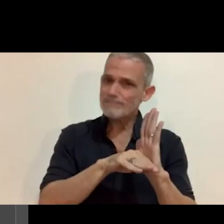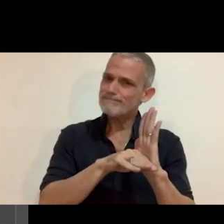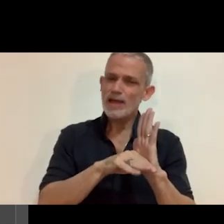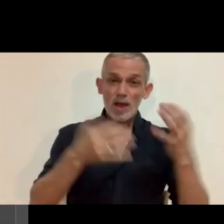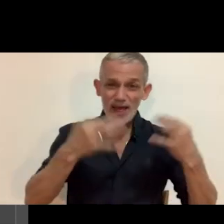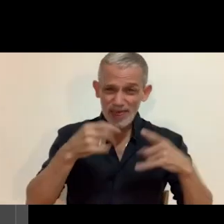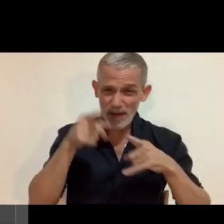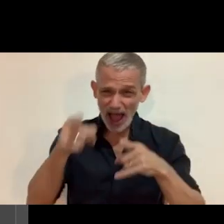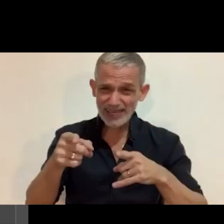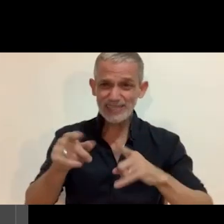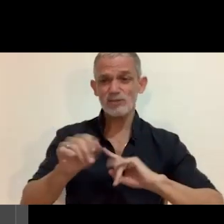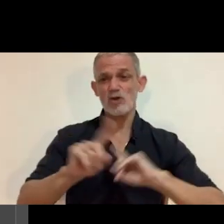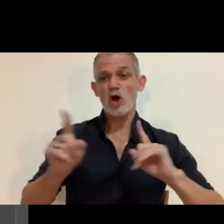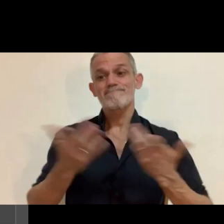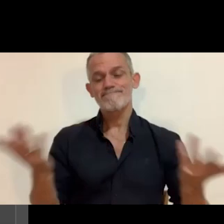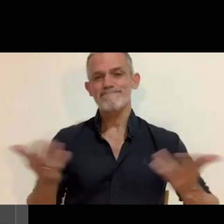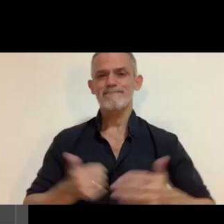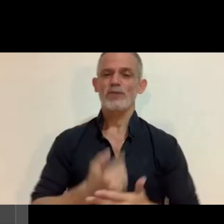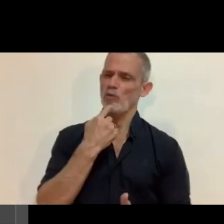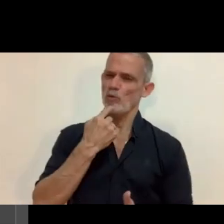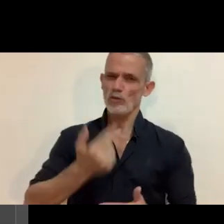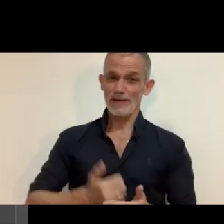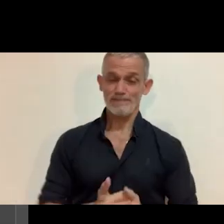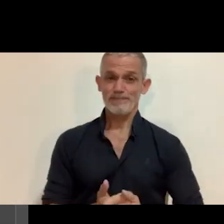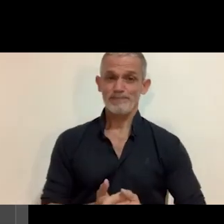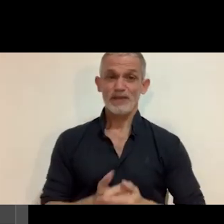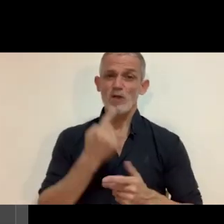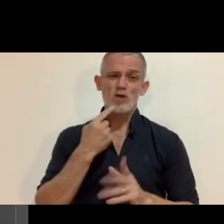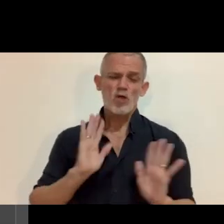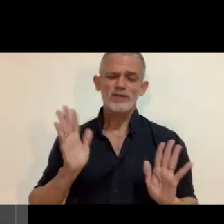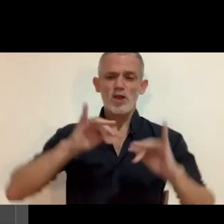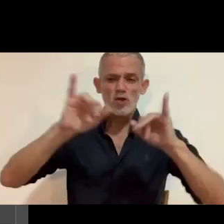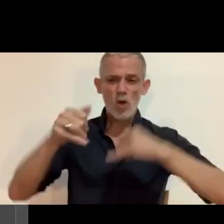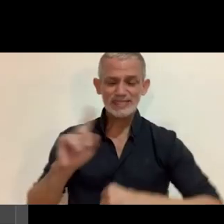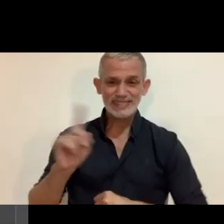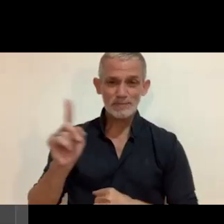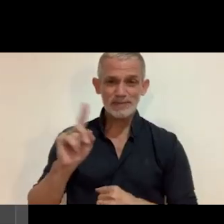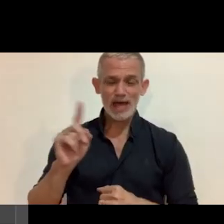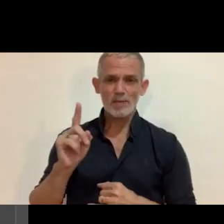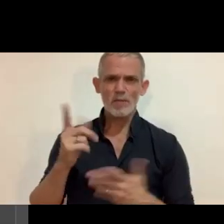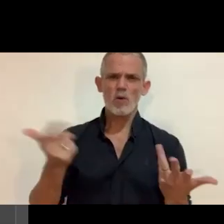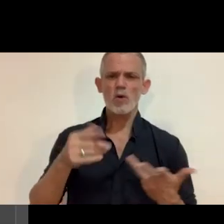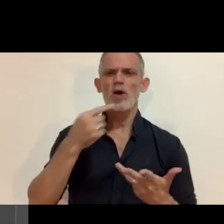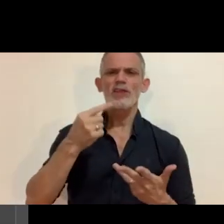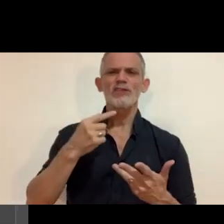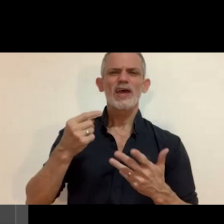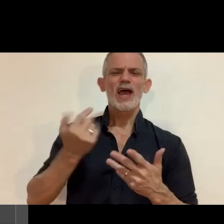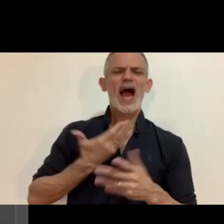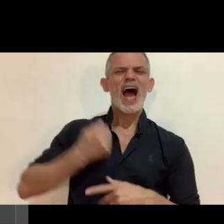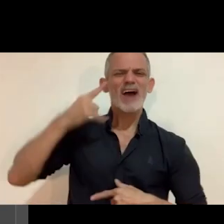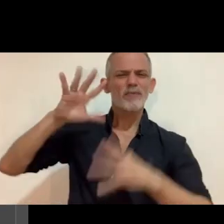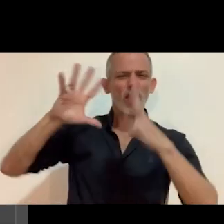al caso. ¿Sí? Acá no acepta el agravio del fisco en el sentido de que es